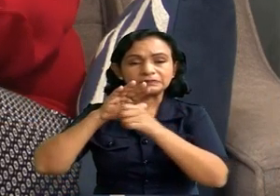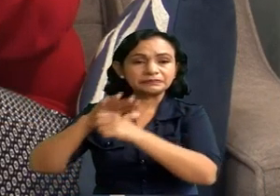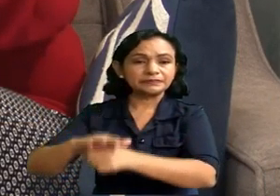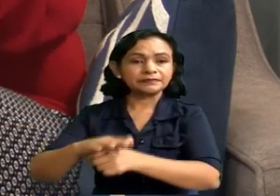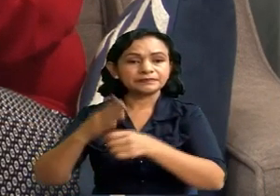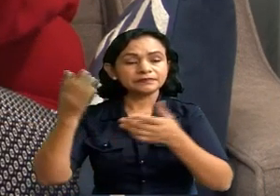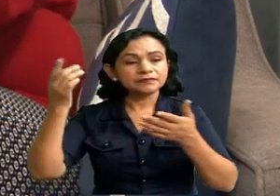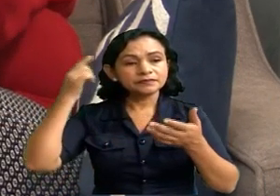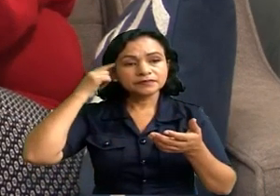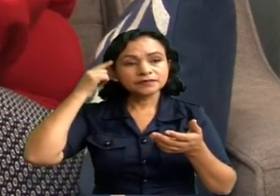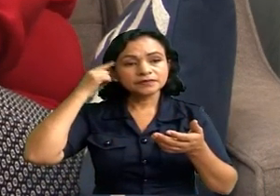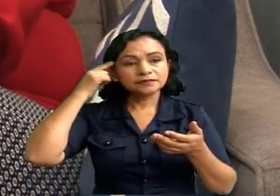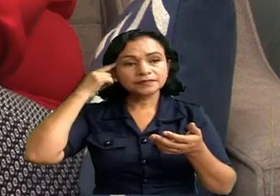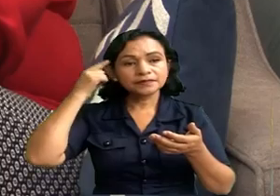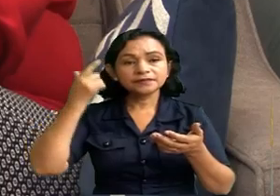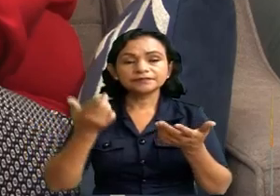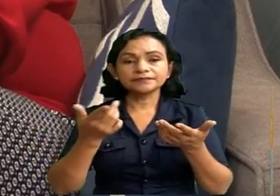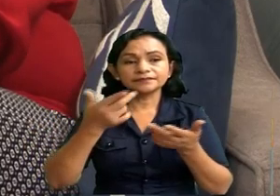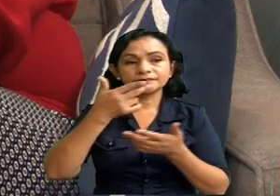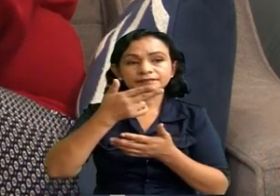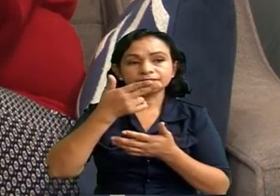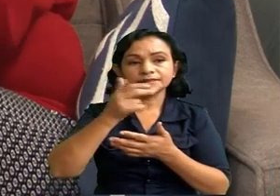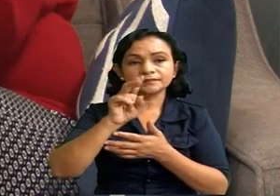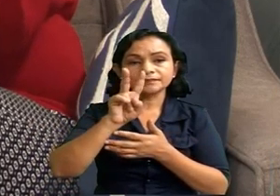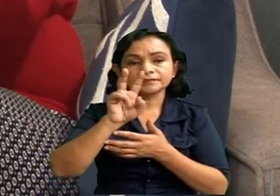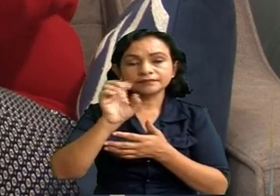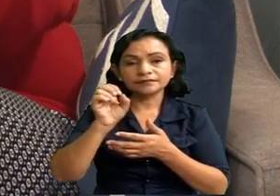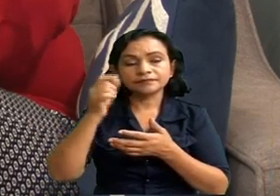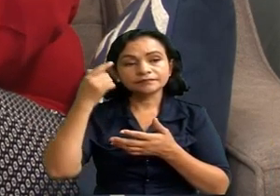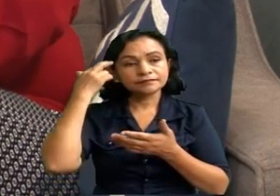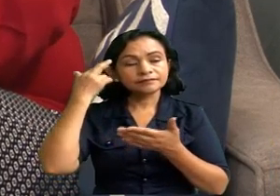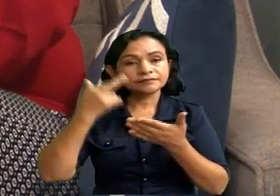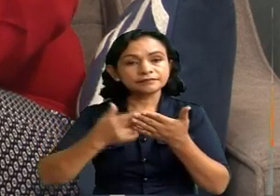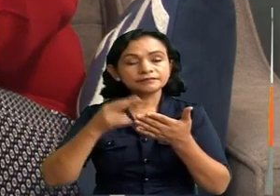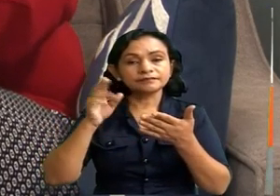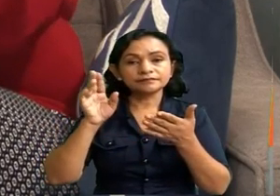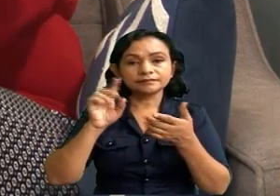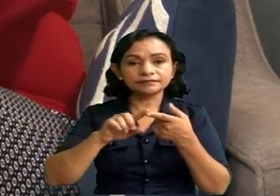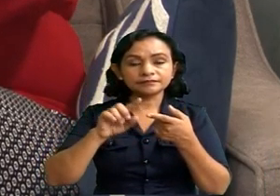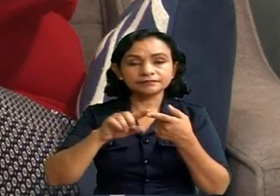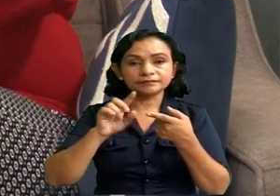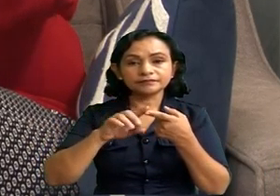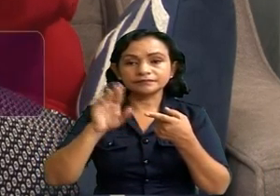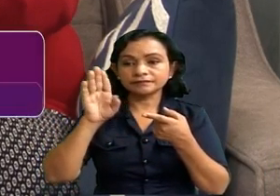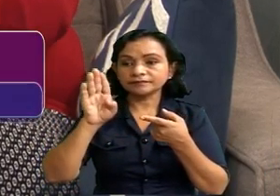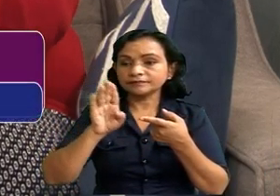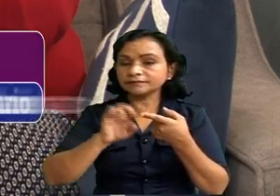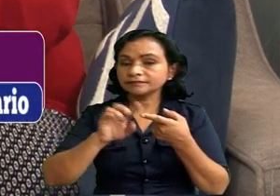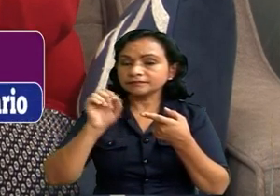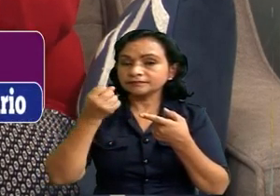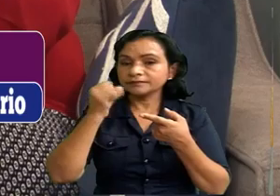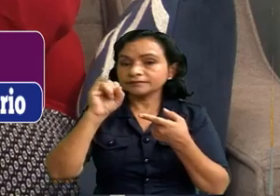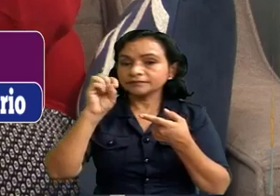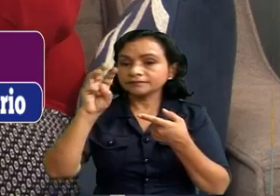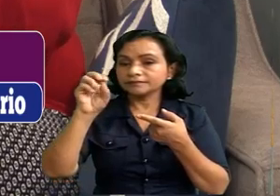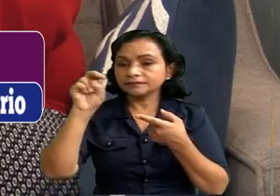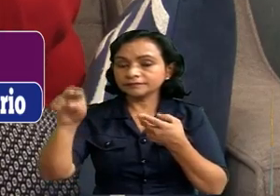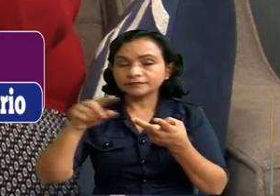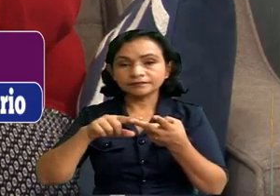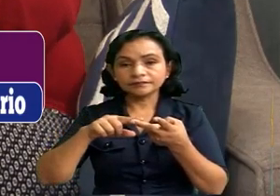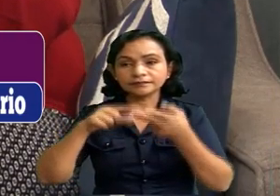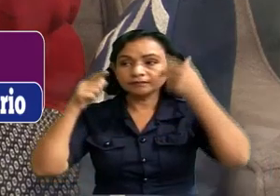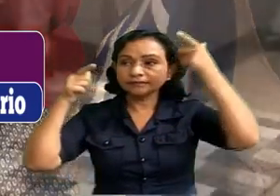ese pensamiento que Chávez recogía, que es el pensamiento de Bolívar, el pensamiento de Sandino, el pensamiento de